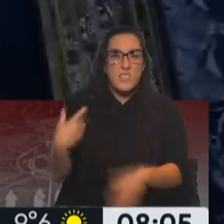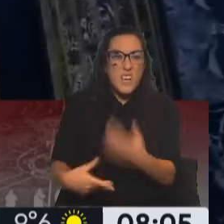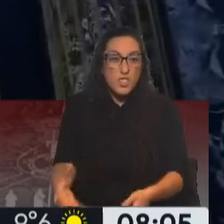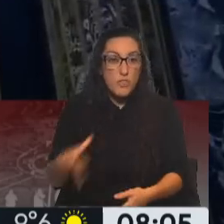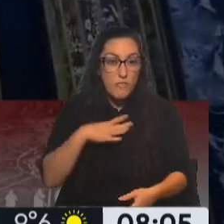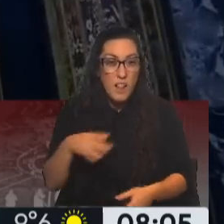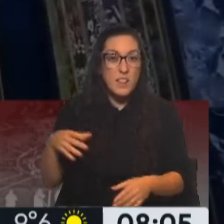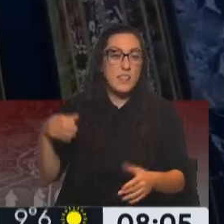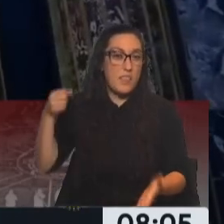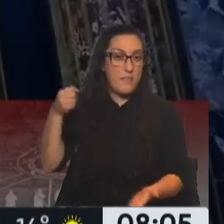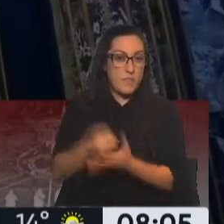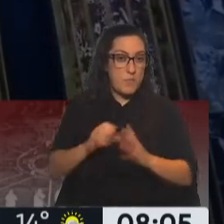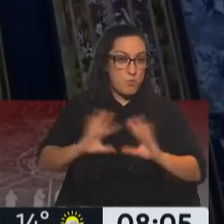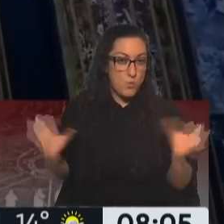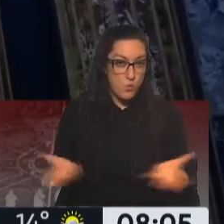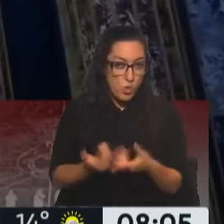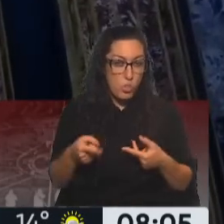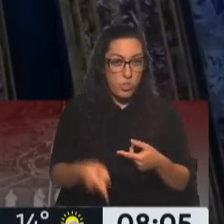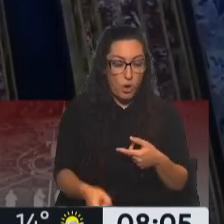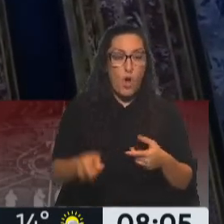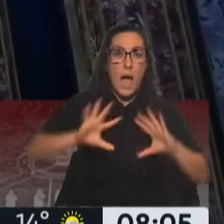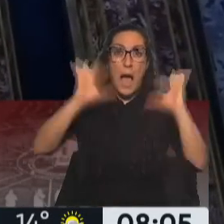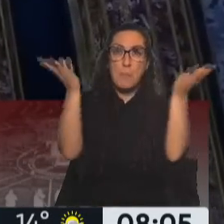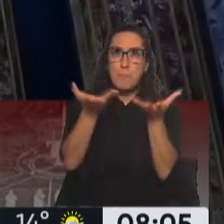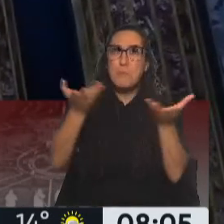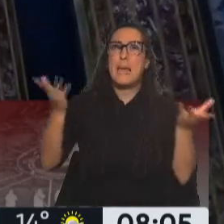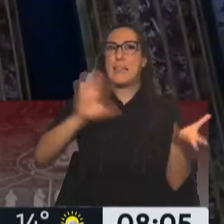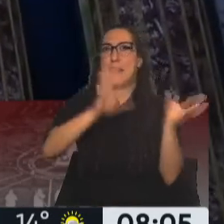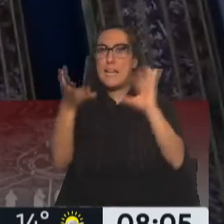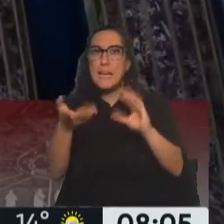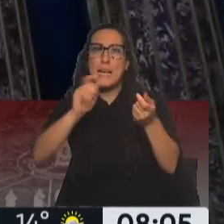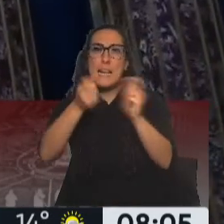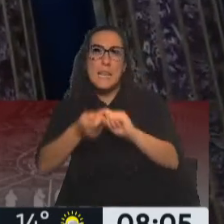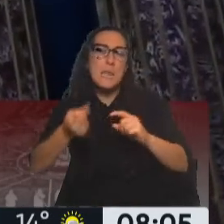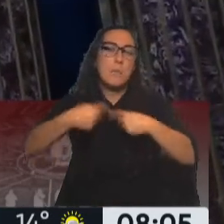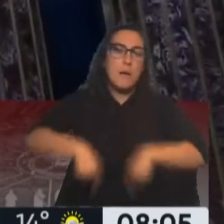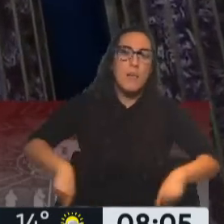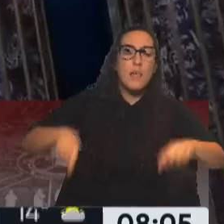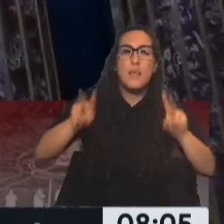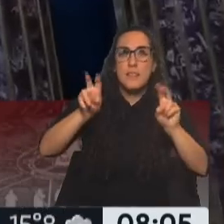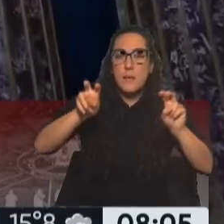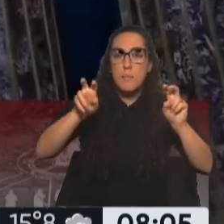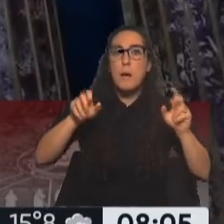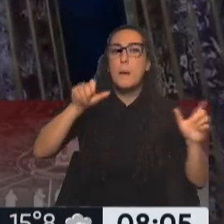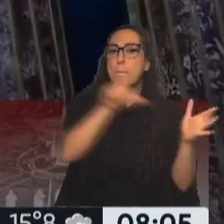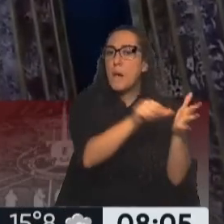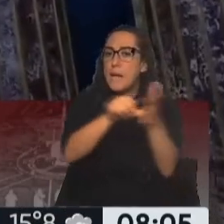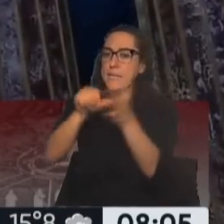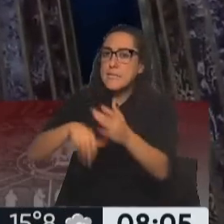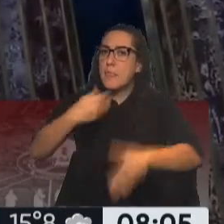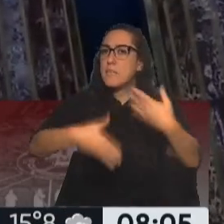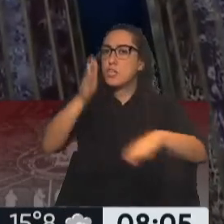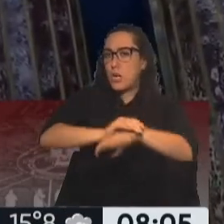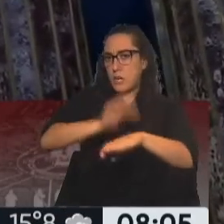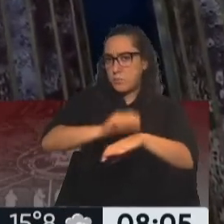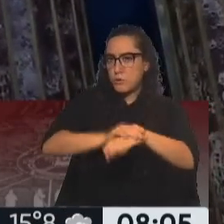cuando mencionábamos incluso la encíclica ambientalista y esta idea muy fuerte de cargarles el peso a los países desarrollados,